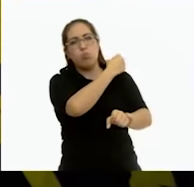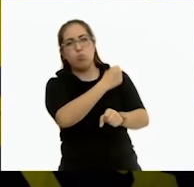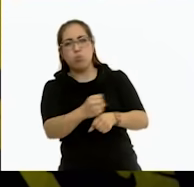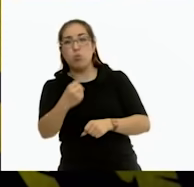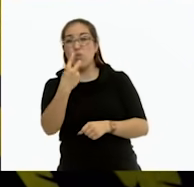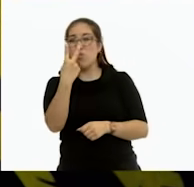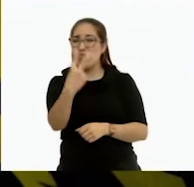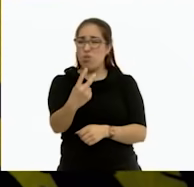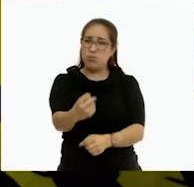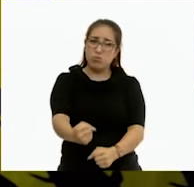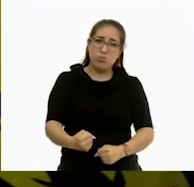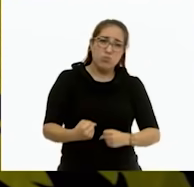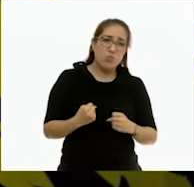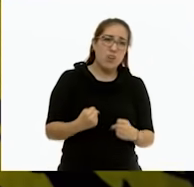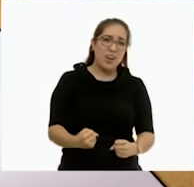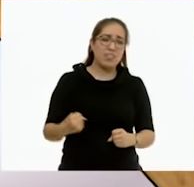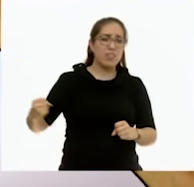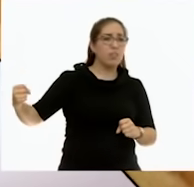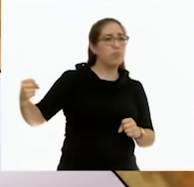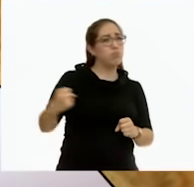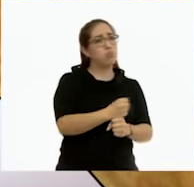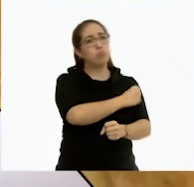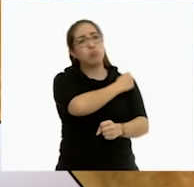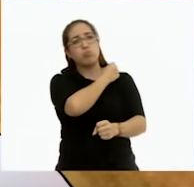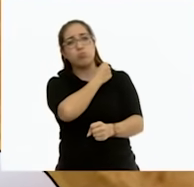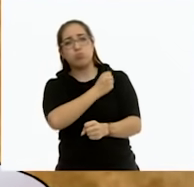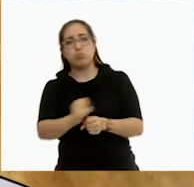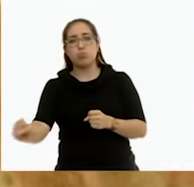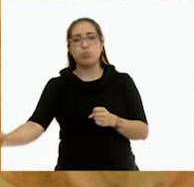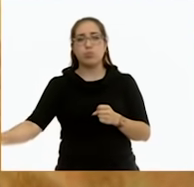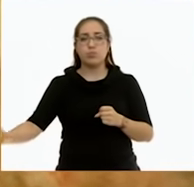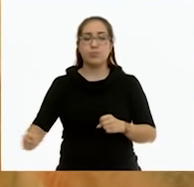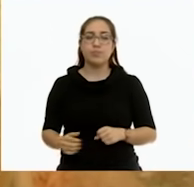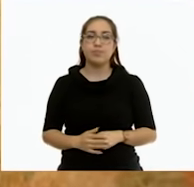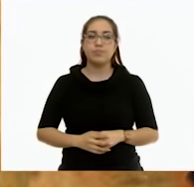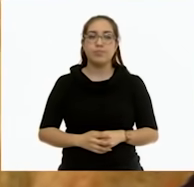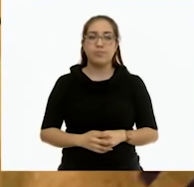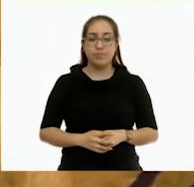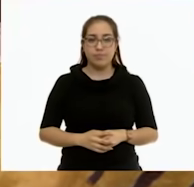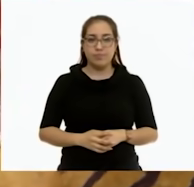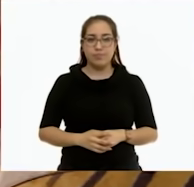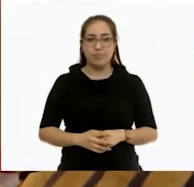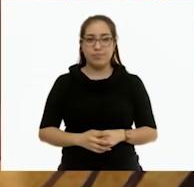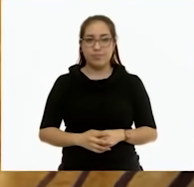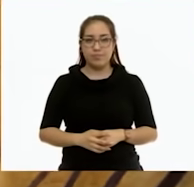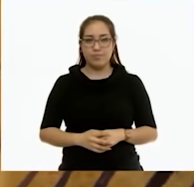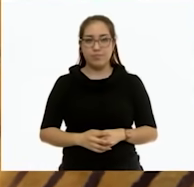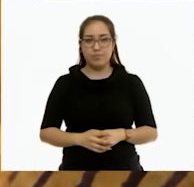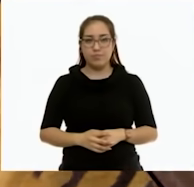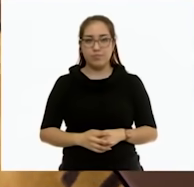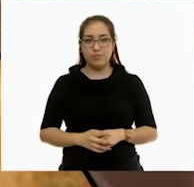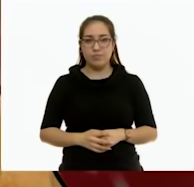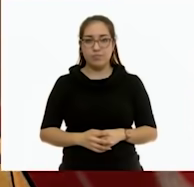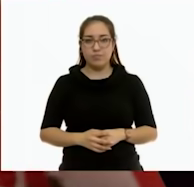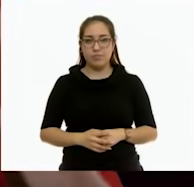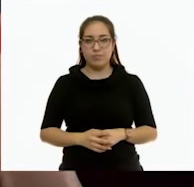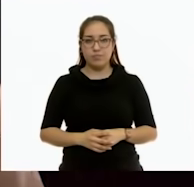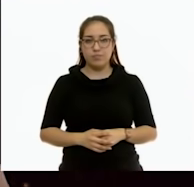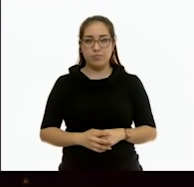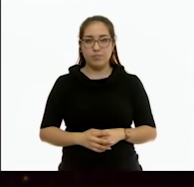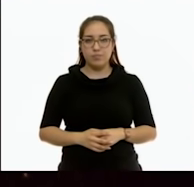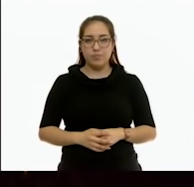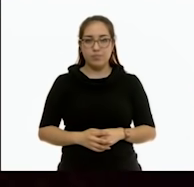himak goza osi atete mukai nazuk aman achuktak huka huania pohometa